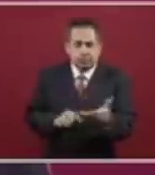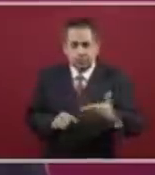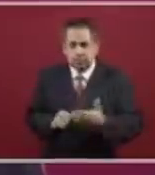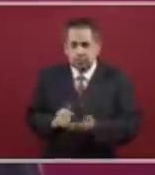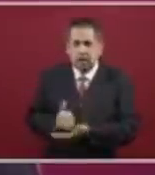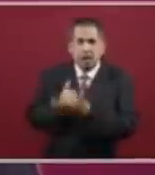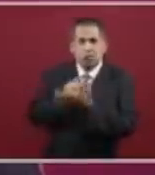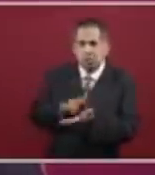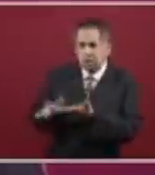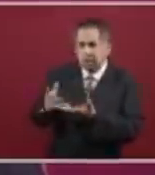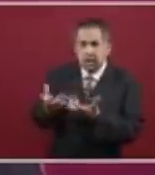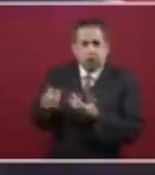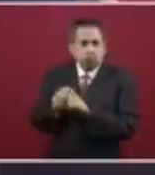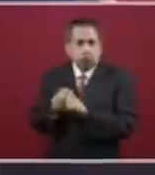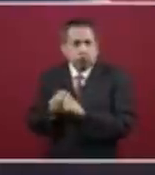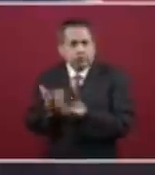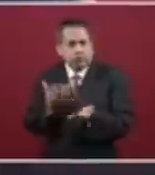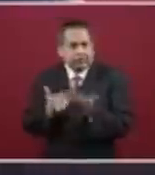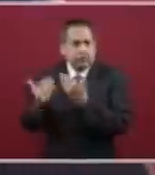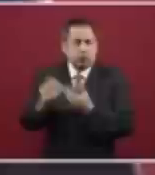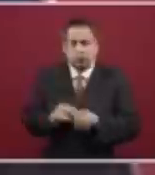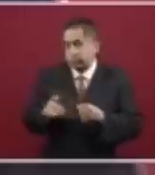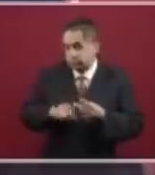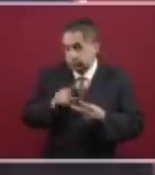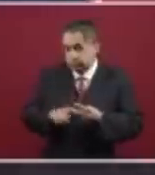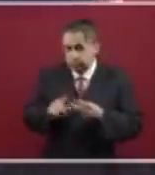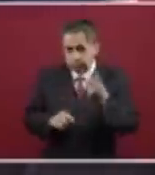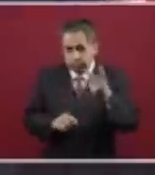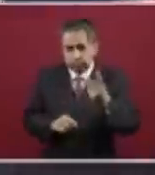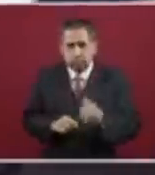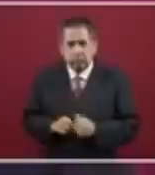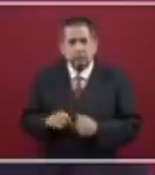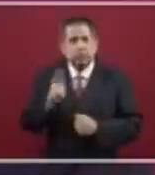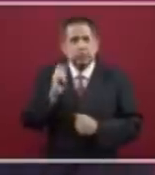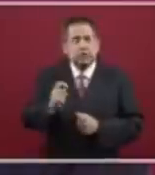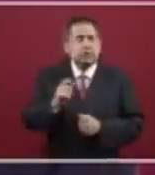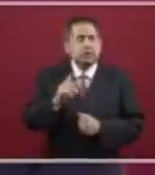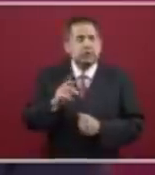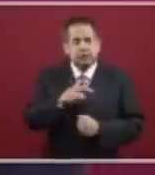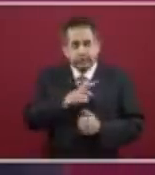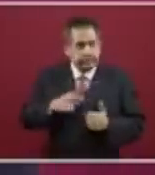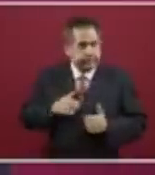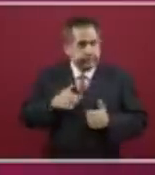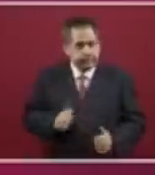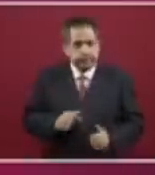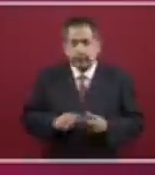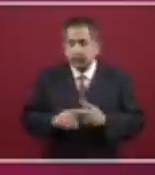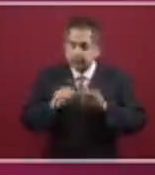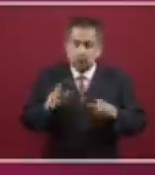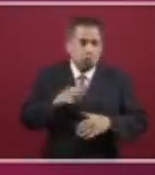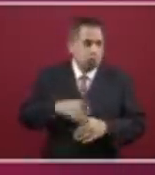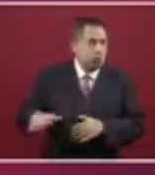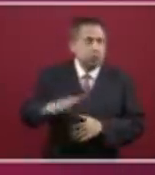cooperación para el desarrollo. Lo segundo es que se entienda también que todos